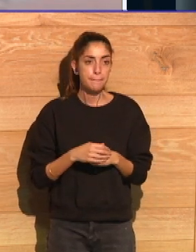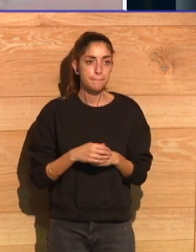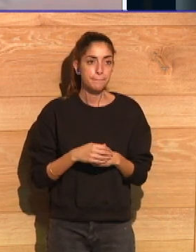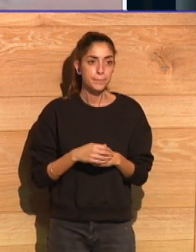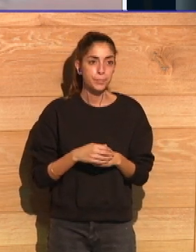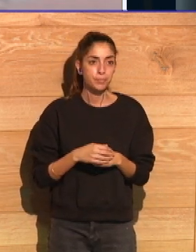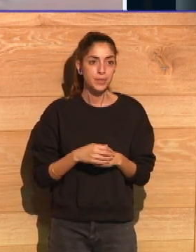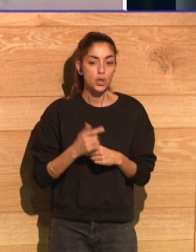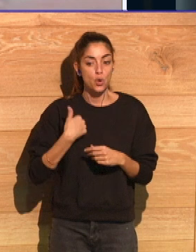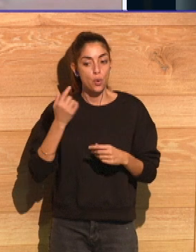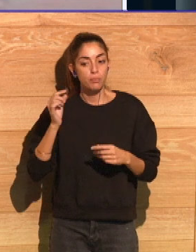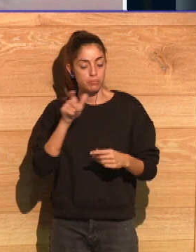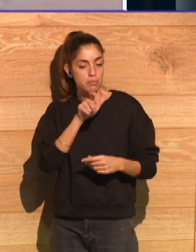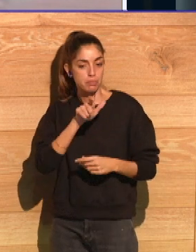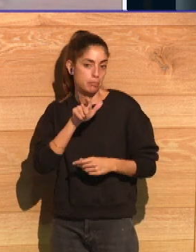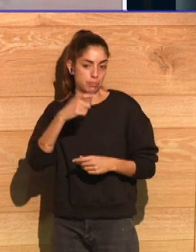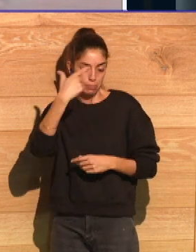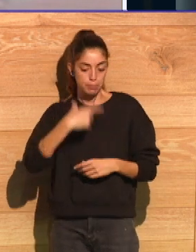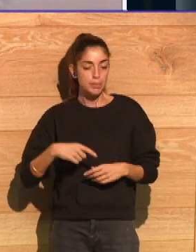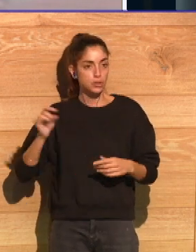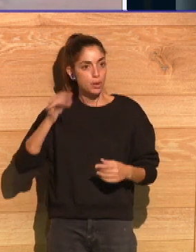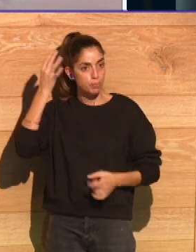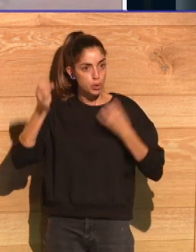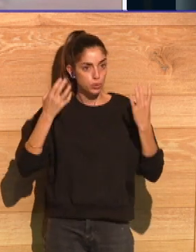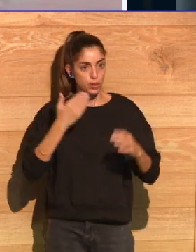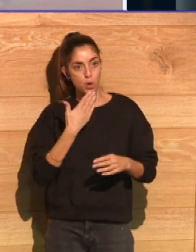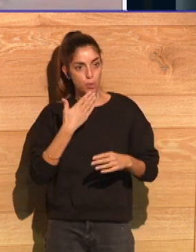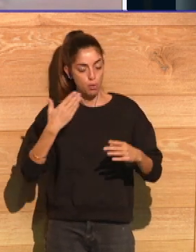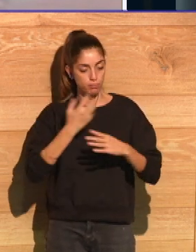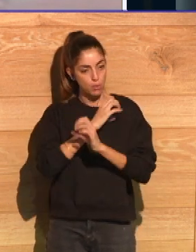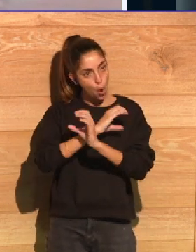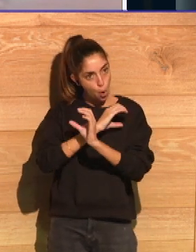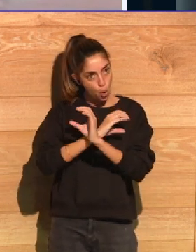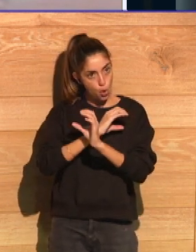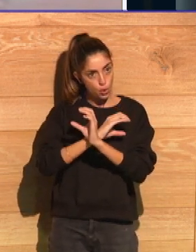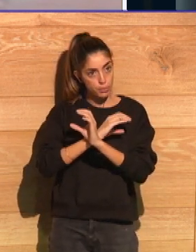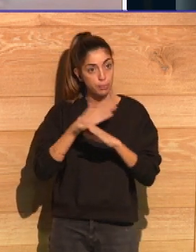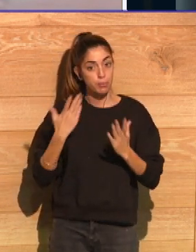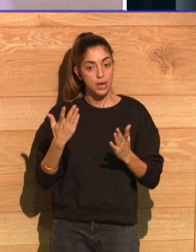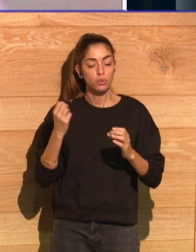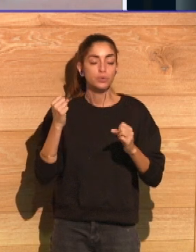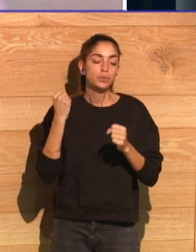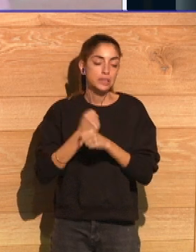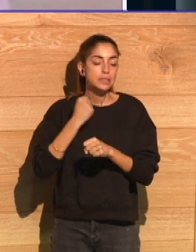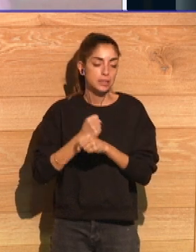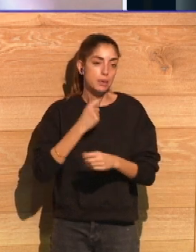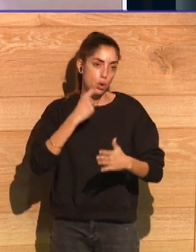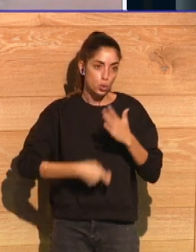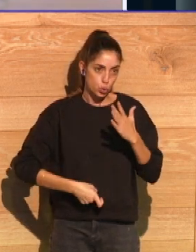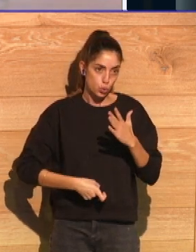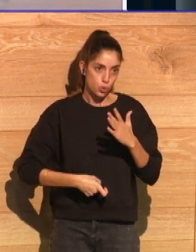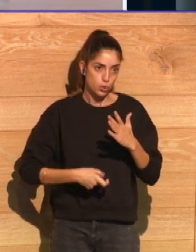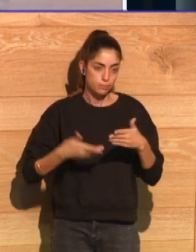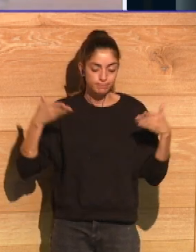Era bastante productiva como escritora de cómic, pero siempre me costaba mucho. Era un trabajo duro.